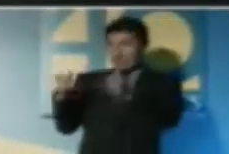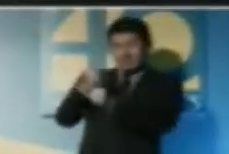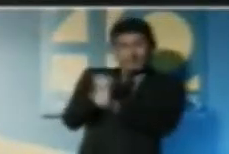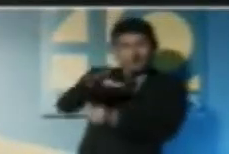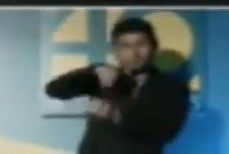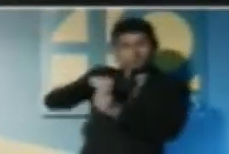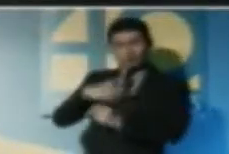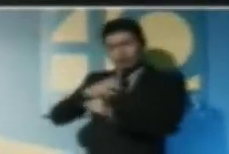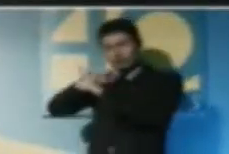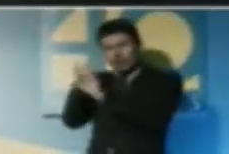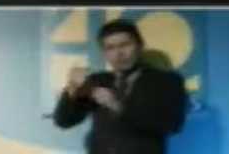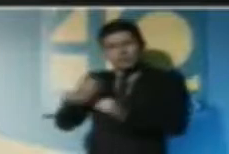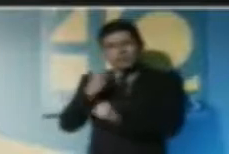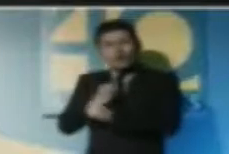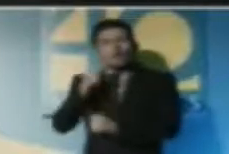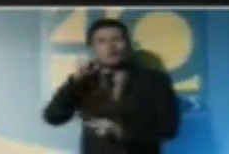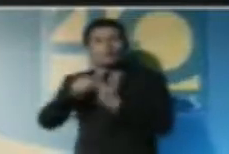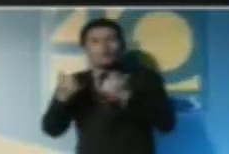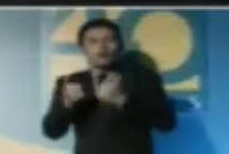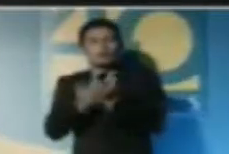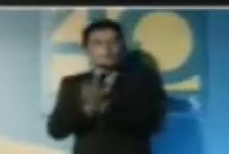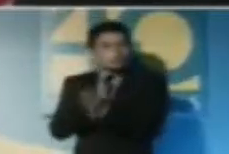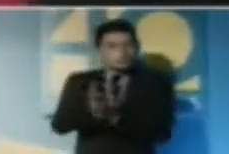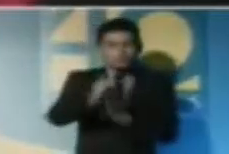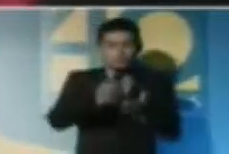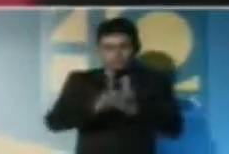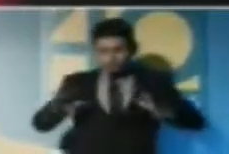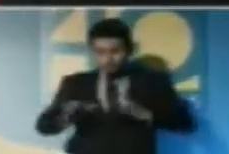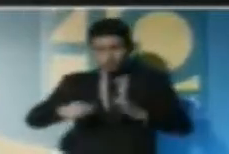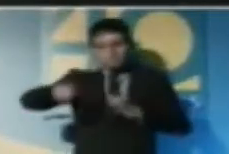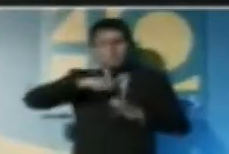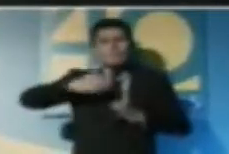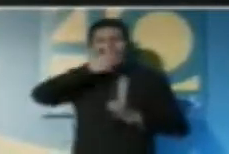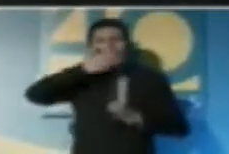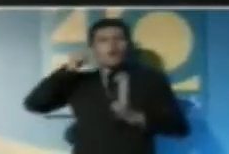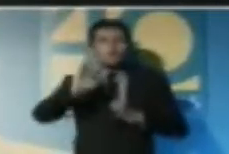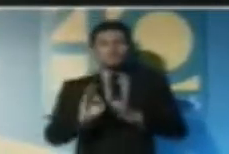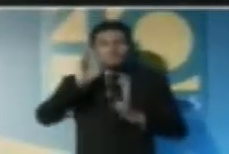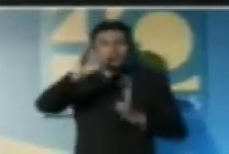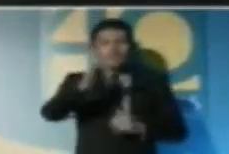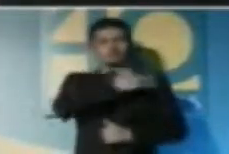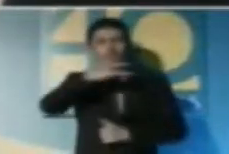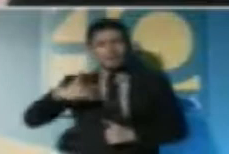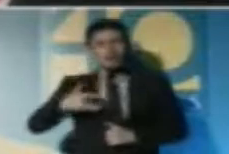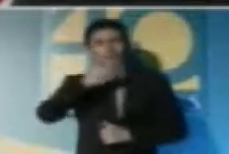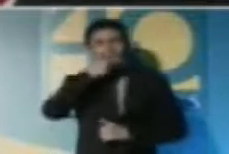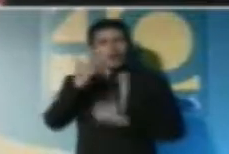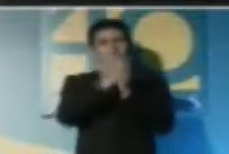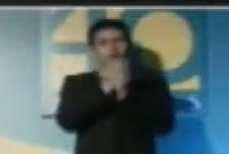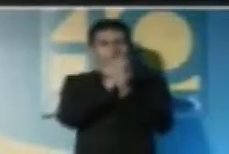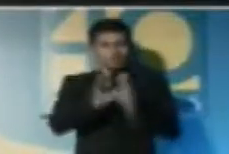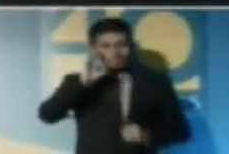en el sector social sea la de mantener la población con mayor bienestar, más sana y mejor